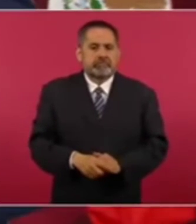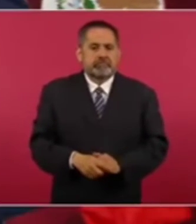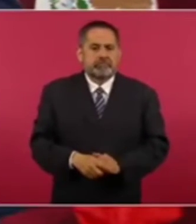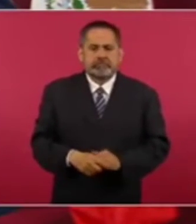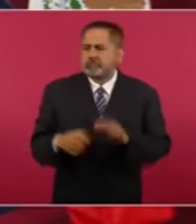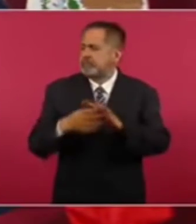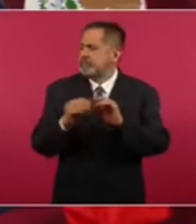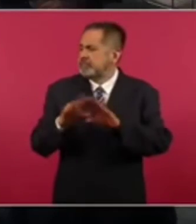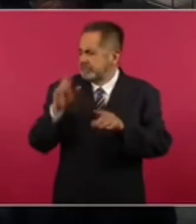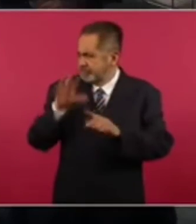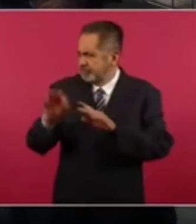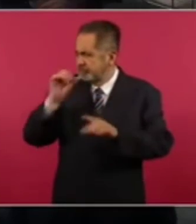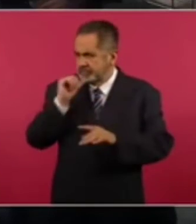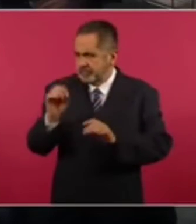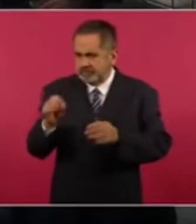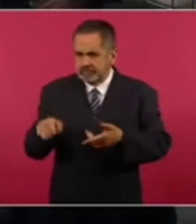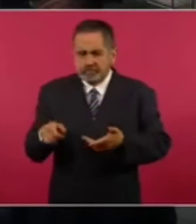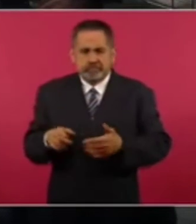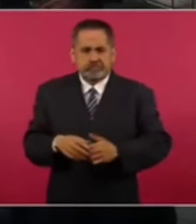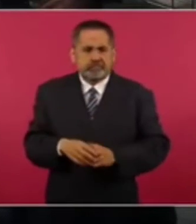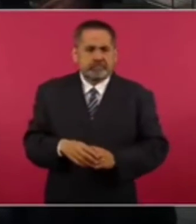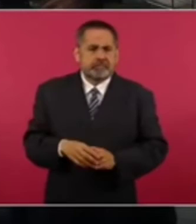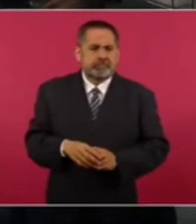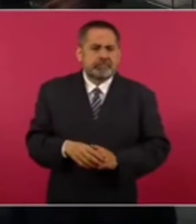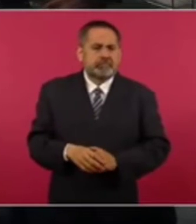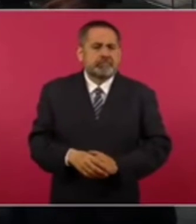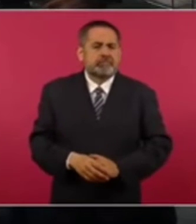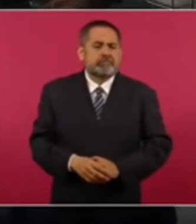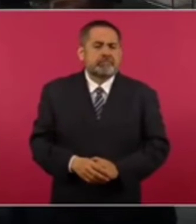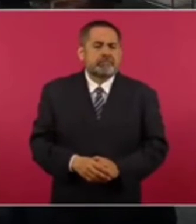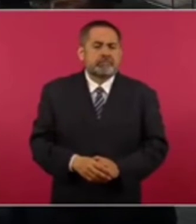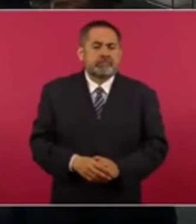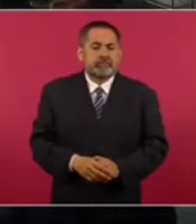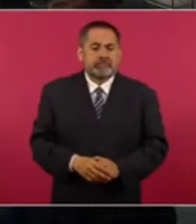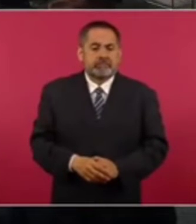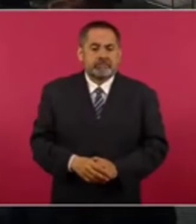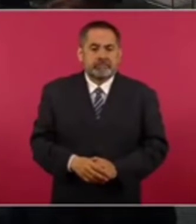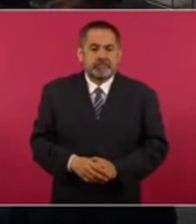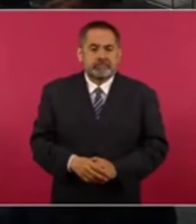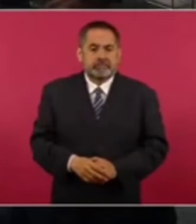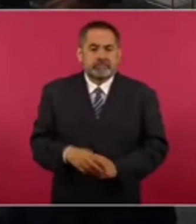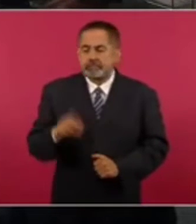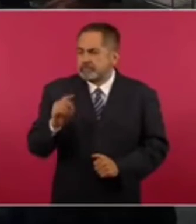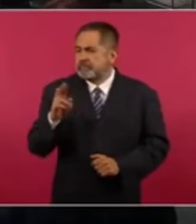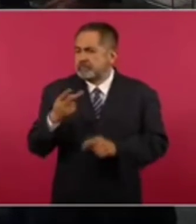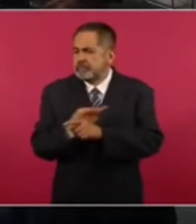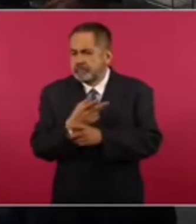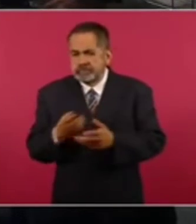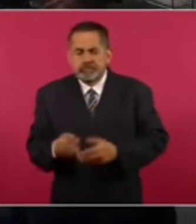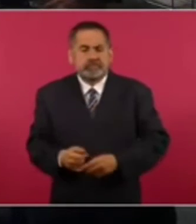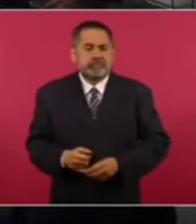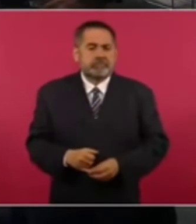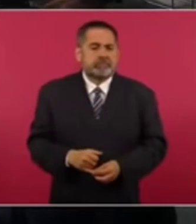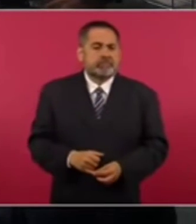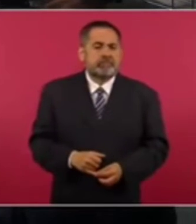No encontraron. Es que tenemos por casa. ¿Por?